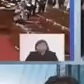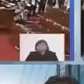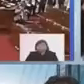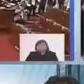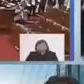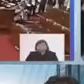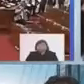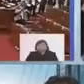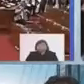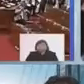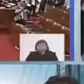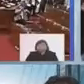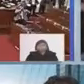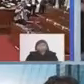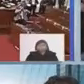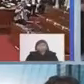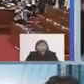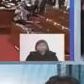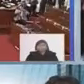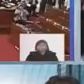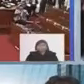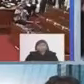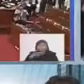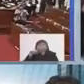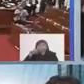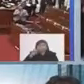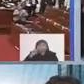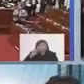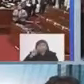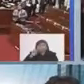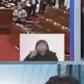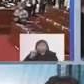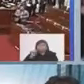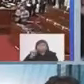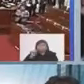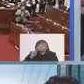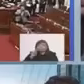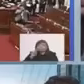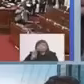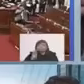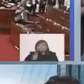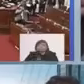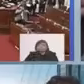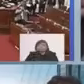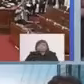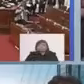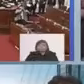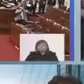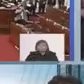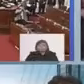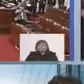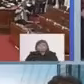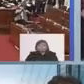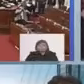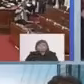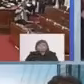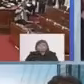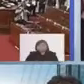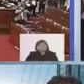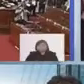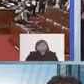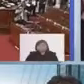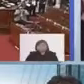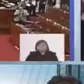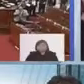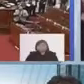de gobernabilidad en Perú hace estremecer a otros países con presidentes igual de impopulares y sistemas políticos que